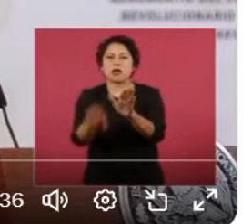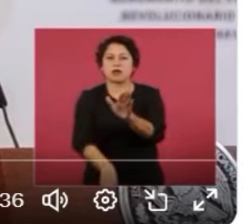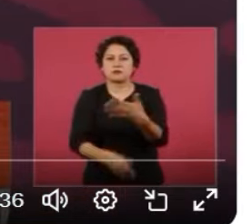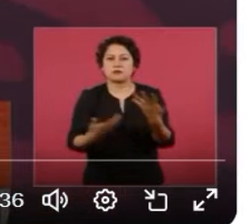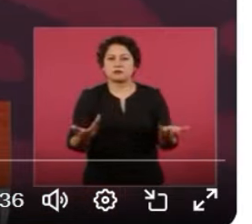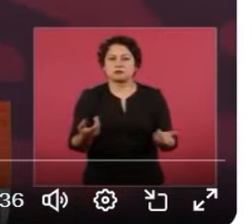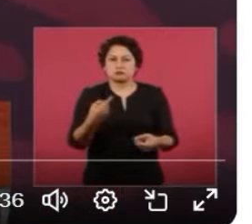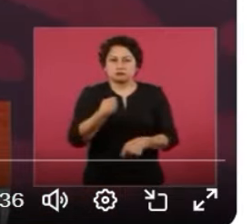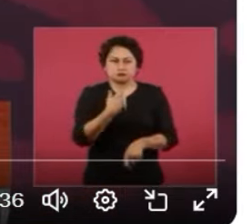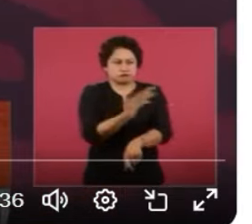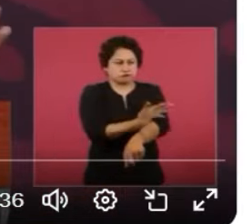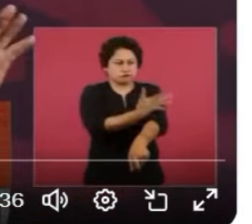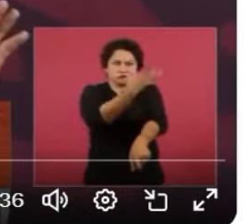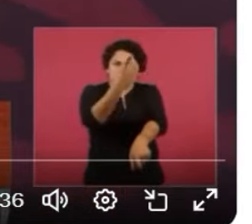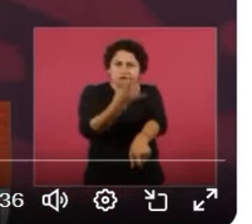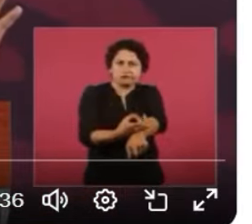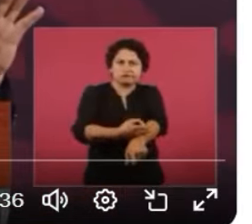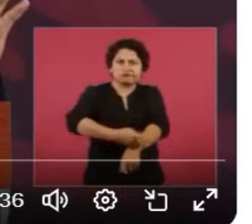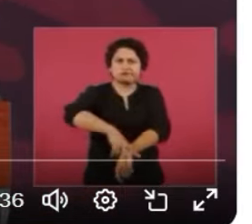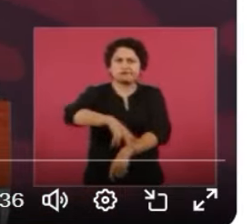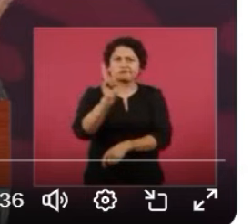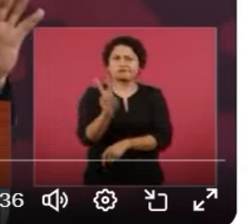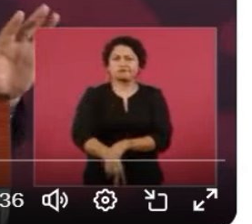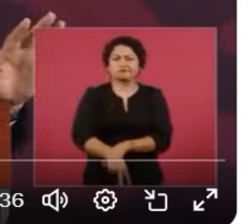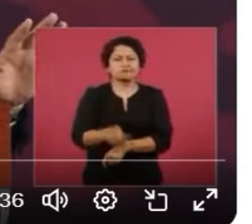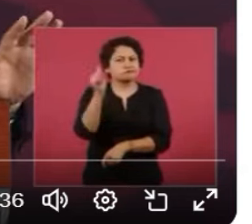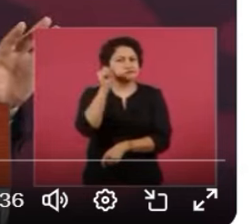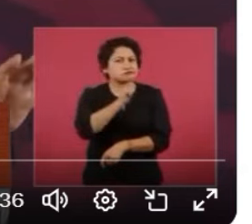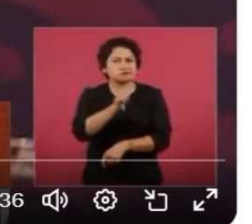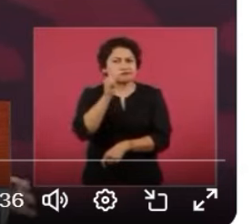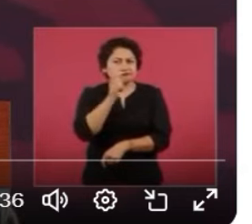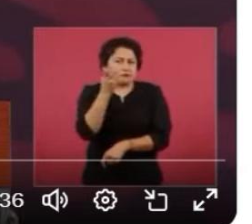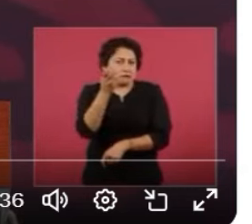la honestidad es